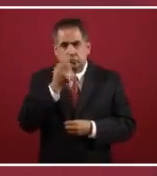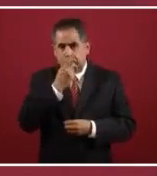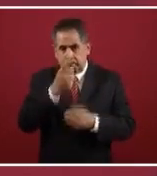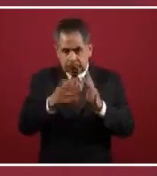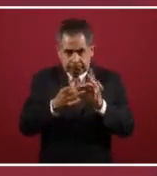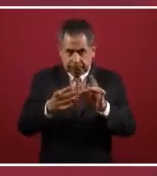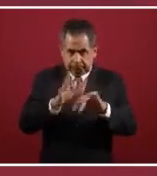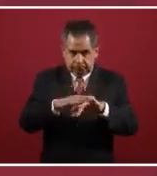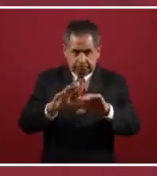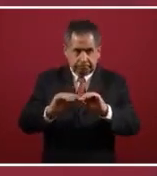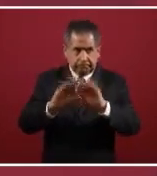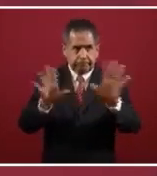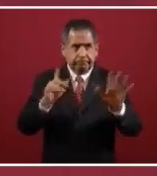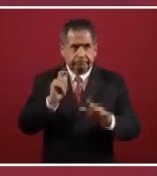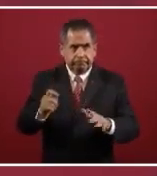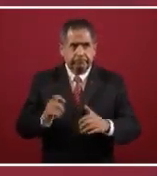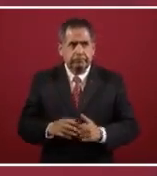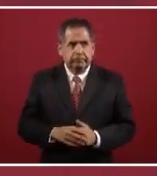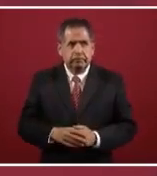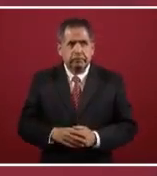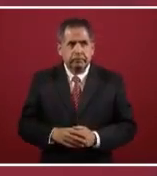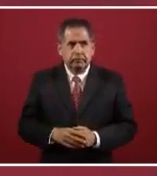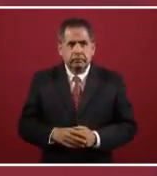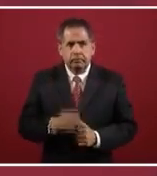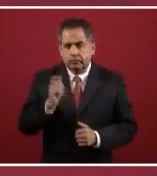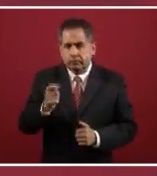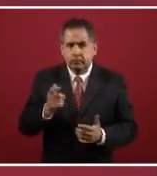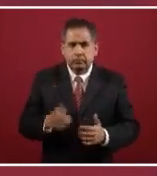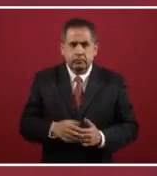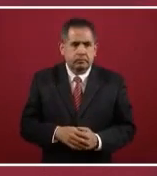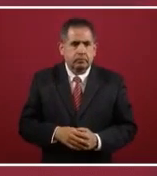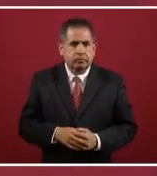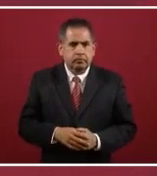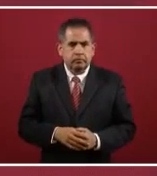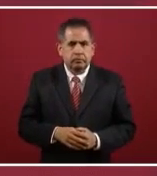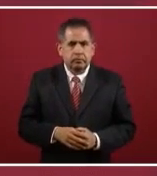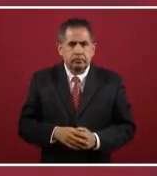que quedara claro es de que